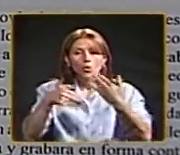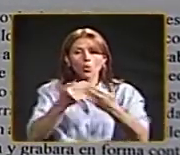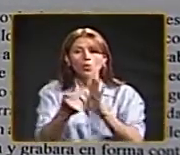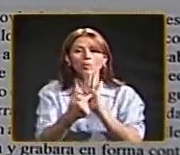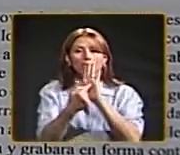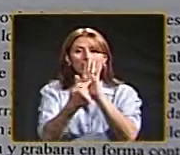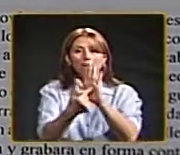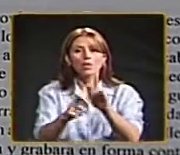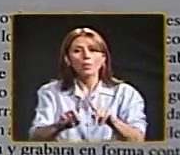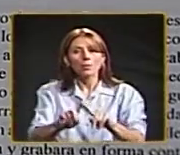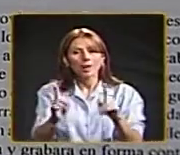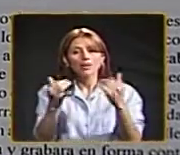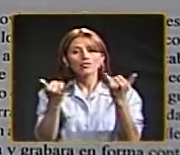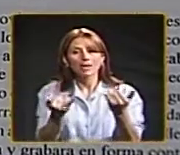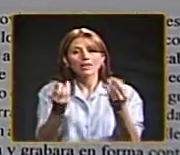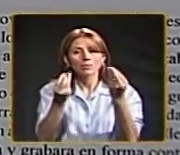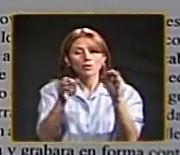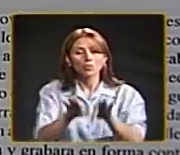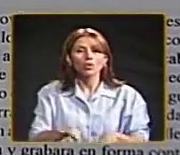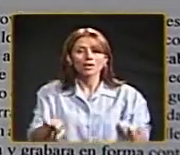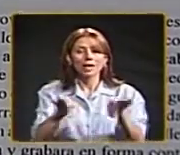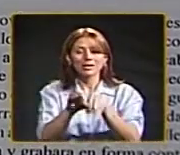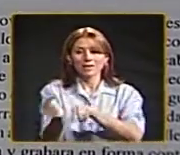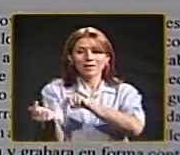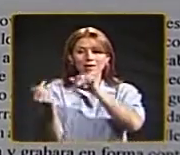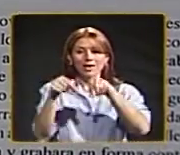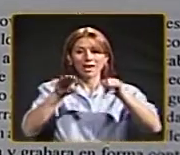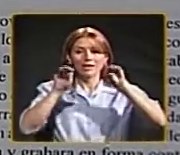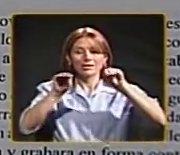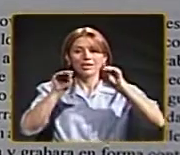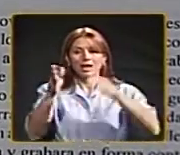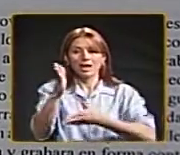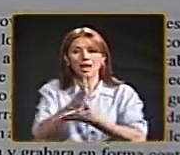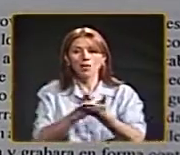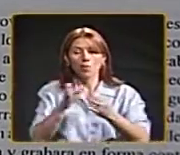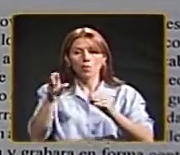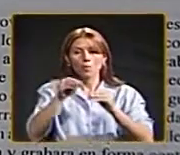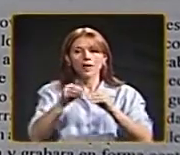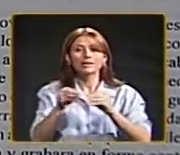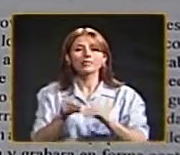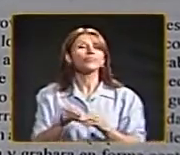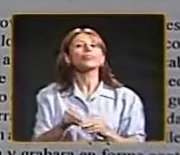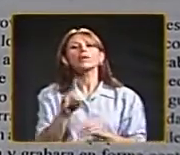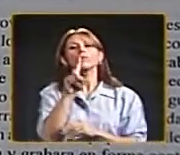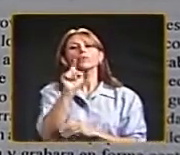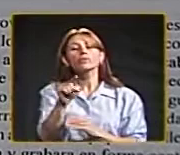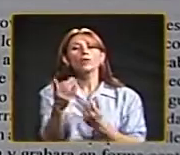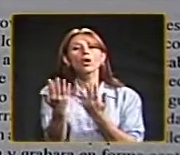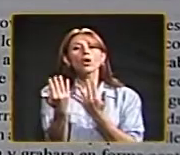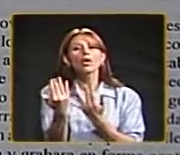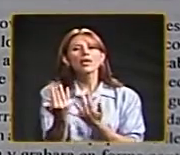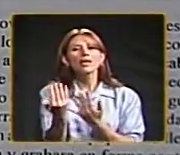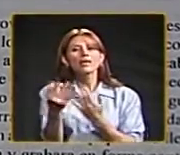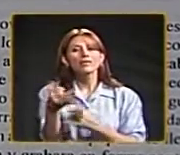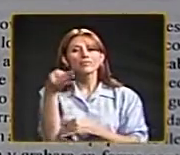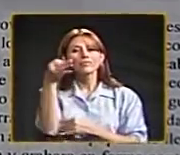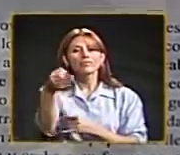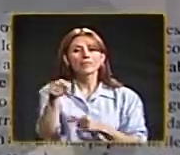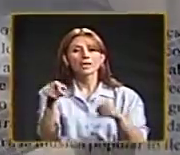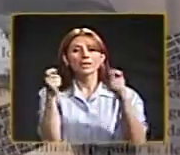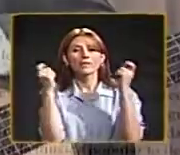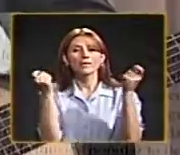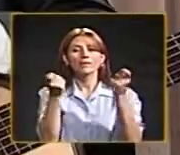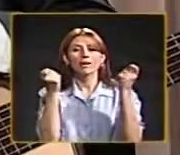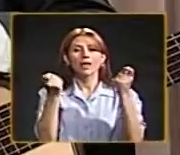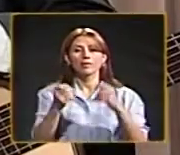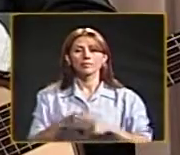es bastante con que vengan a enseñarnos algo más en esto. Sí, ¿verdad? Sí, señor. Sí. Luis, ¿qué expectativas tiene usted de este festival particularmente?